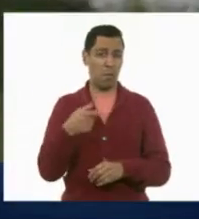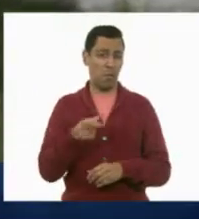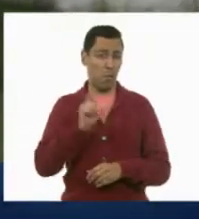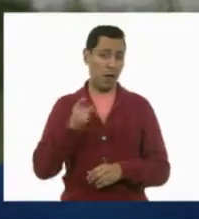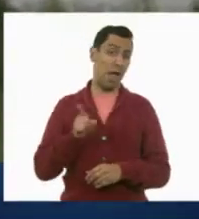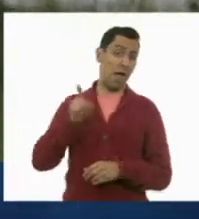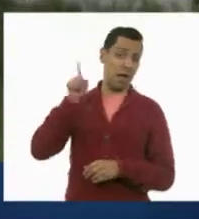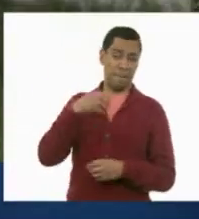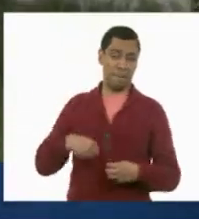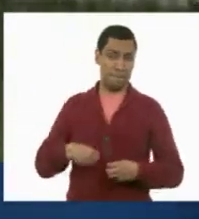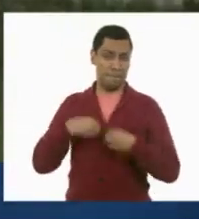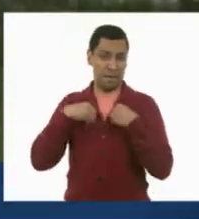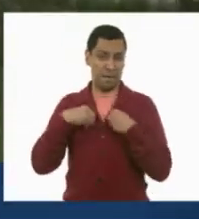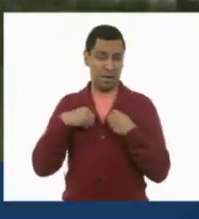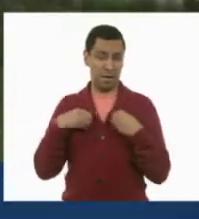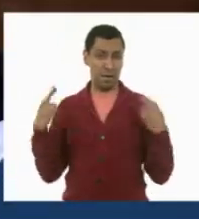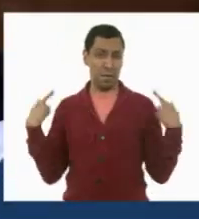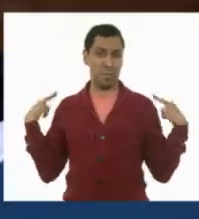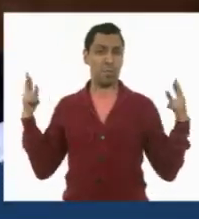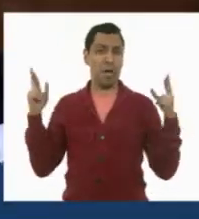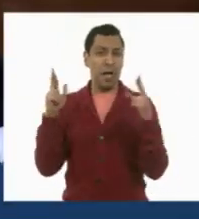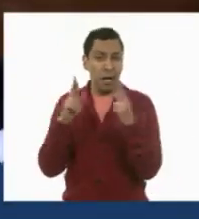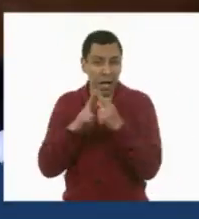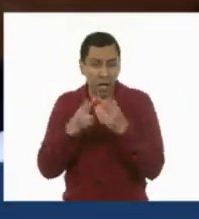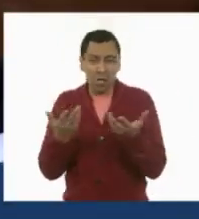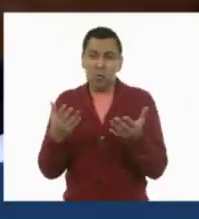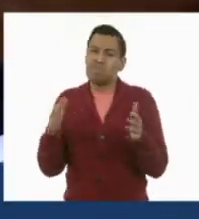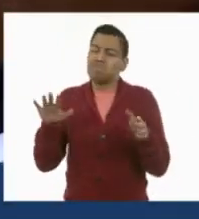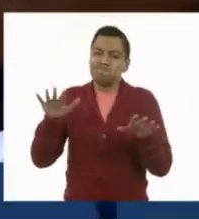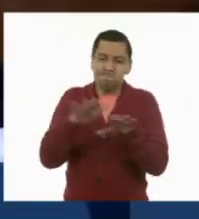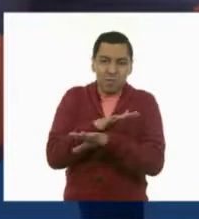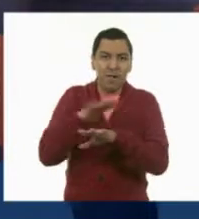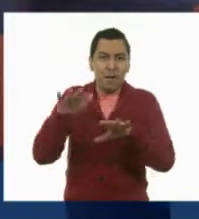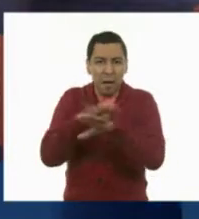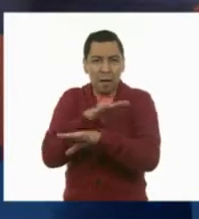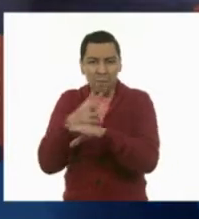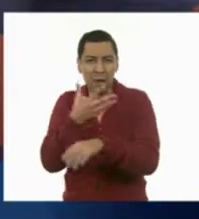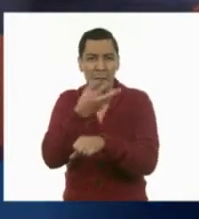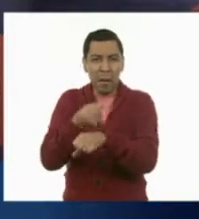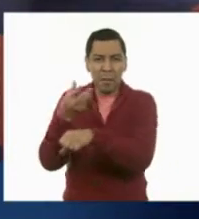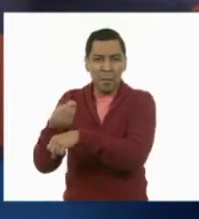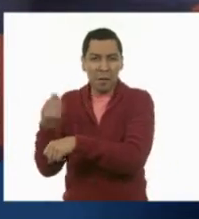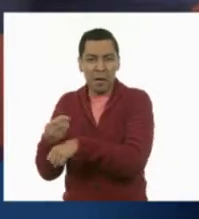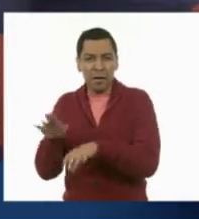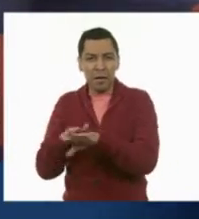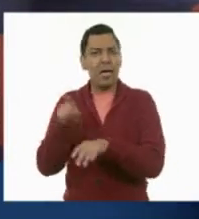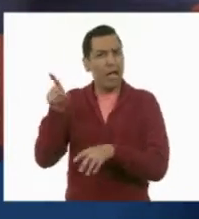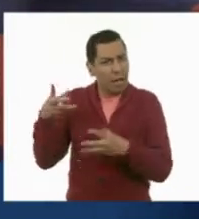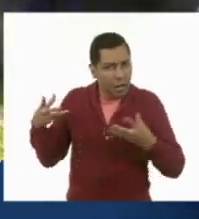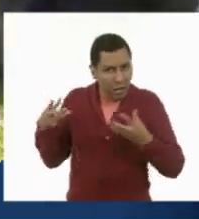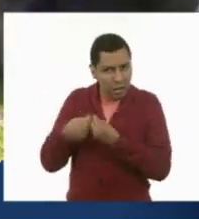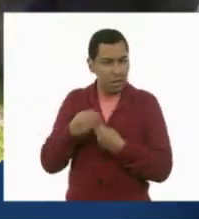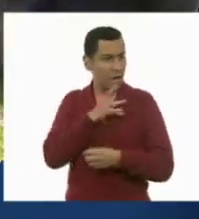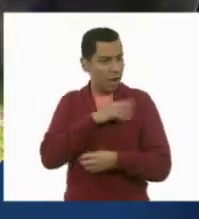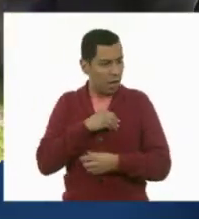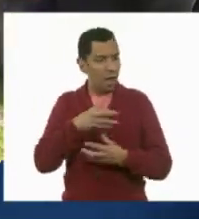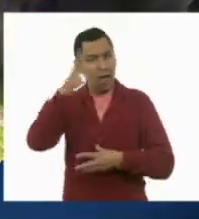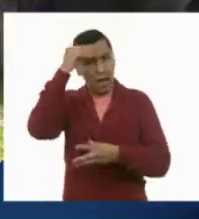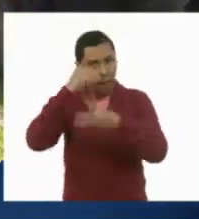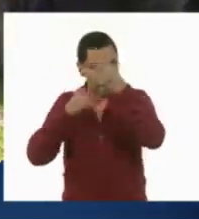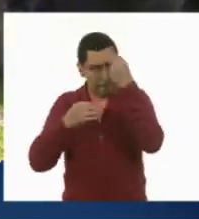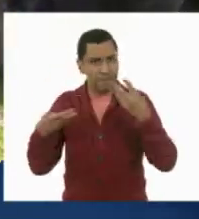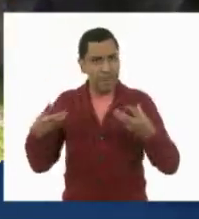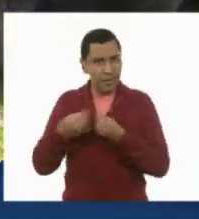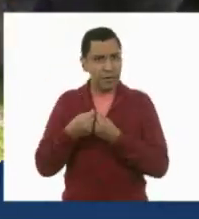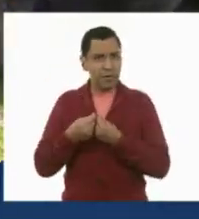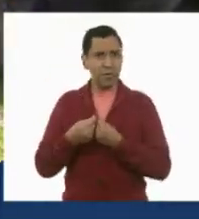profesores informaron sobre los ajustes que tenía que hacer para trabajar con él. Y Brandon aprendió junto con ellos. Pues